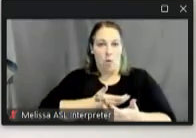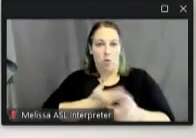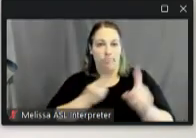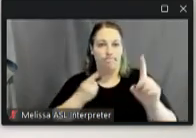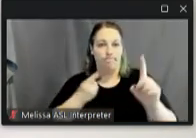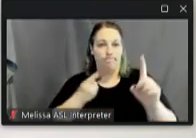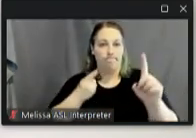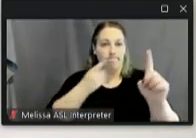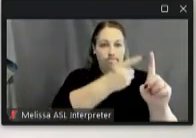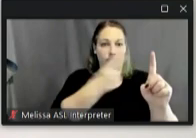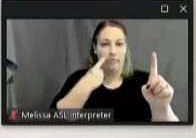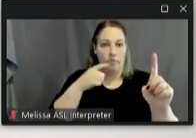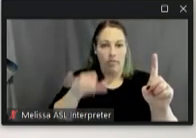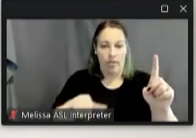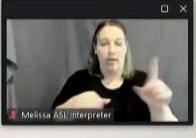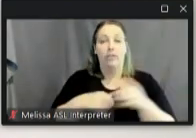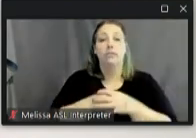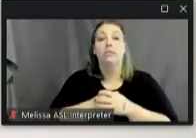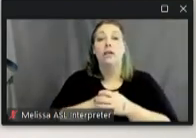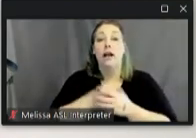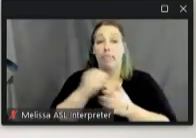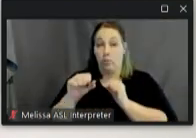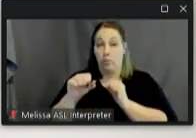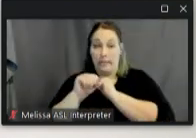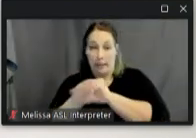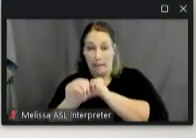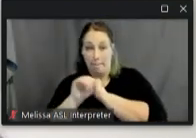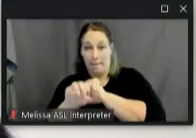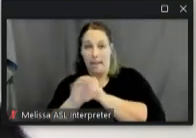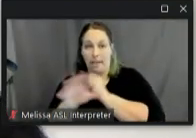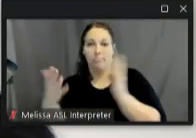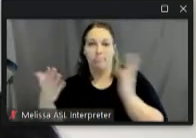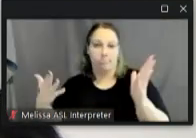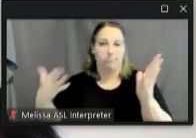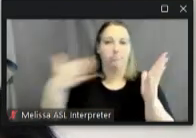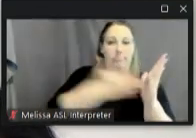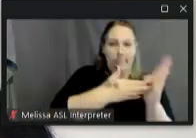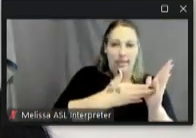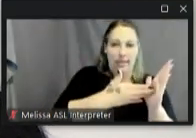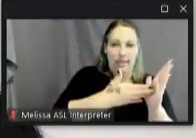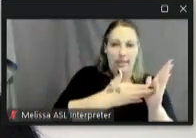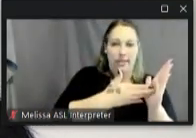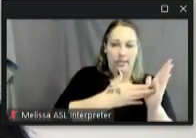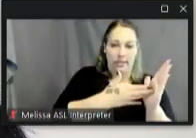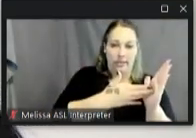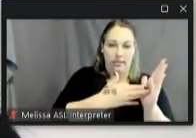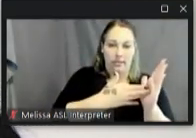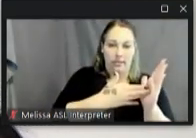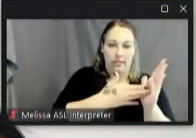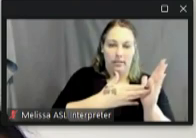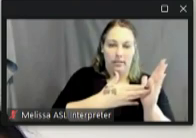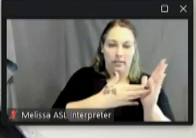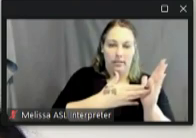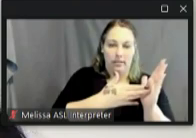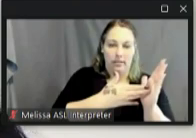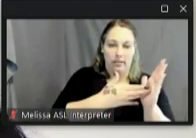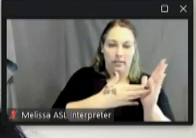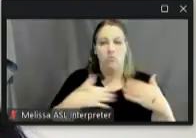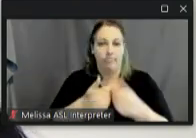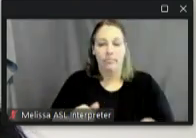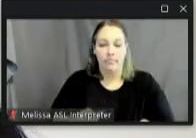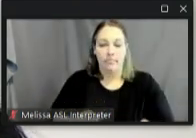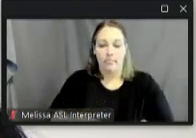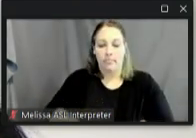precede y está intrínsecamente relacionada también con nuestra identidad política y con el hecho de que